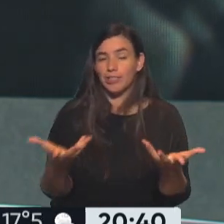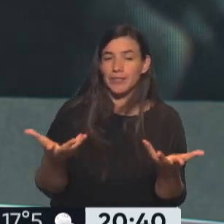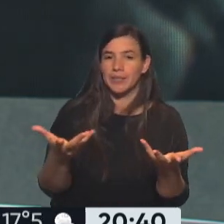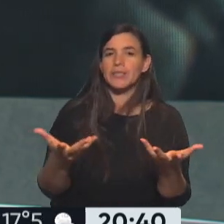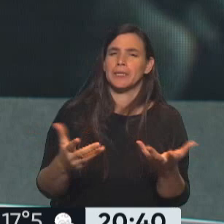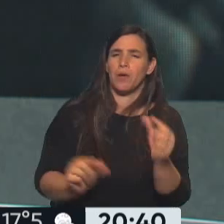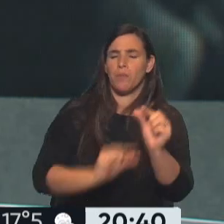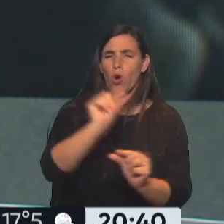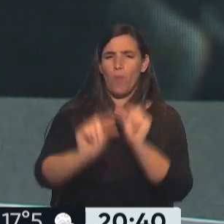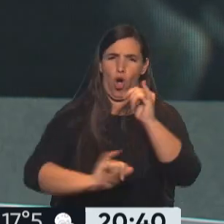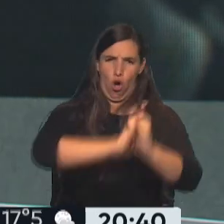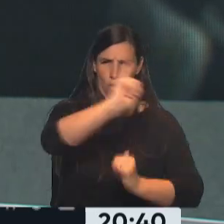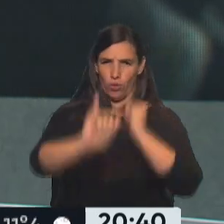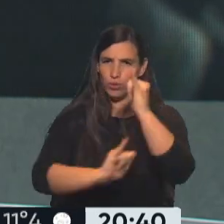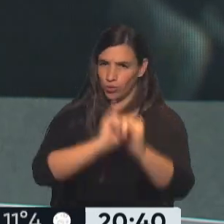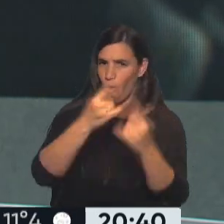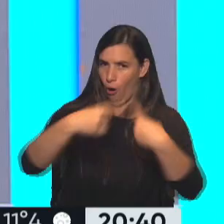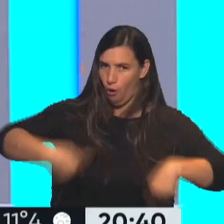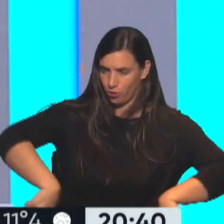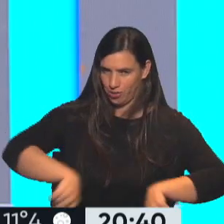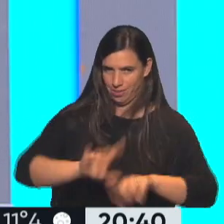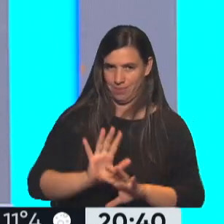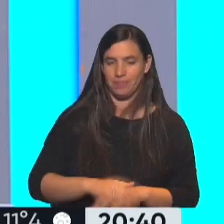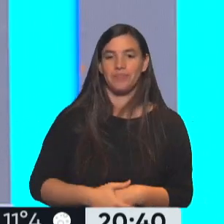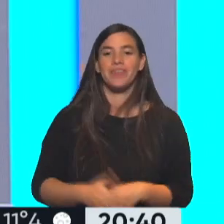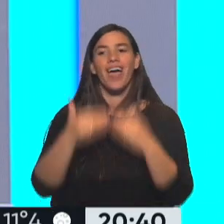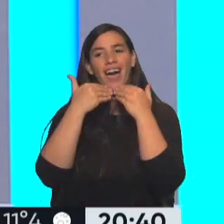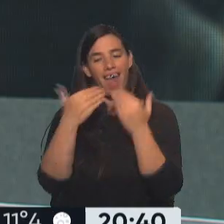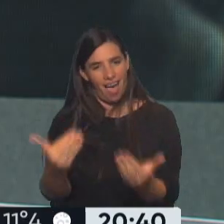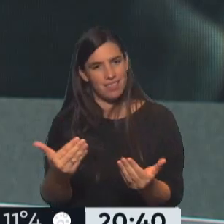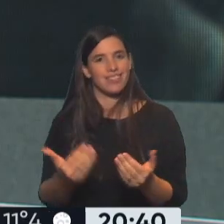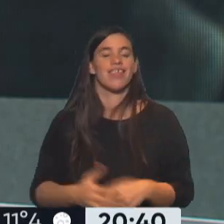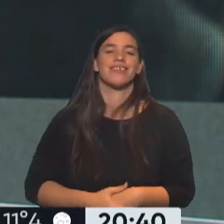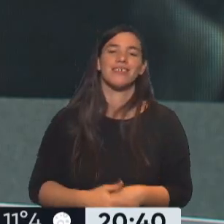pasando, las novedades siempre de último minuto. Gracias, Lucrecia. Muy completo todo. Seguimos así.